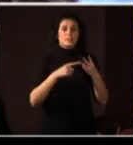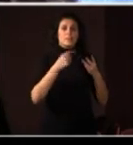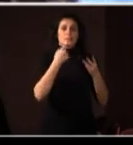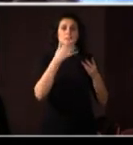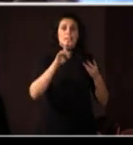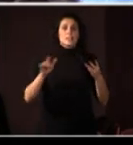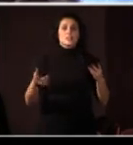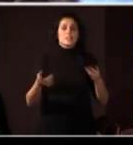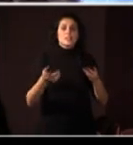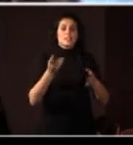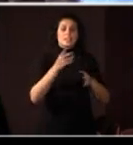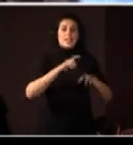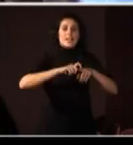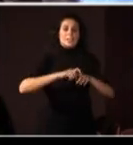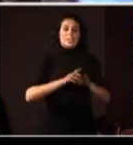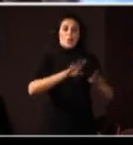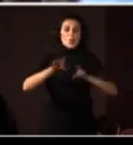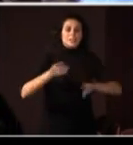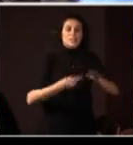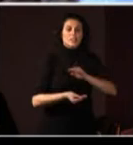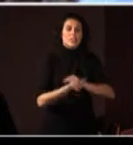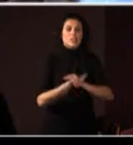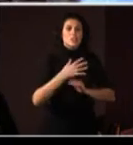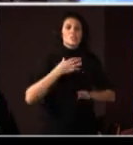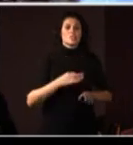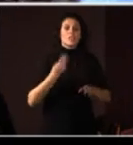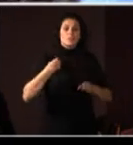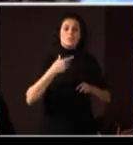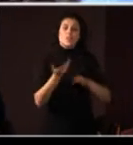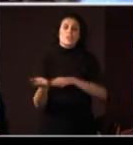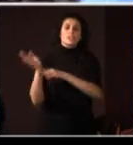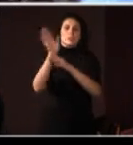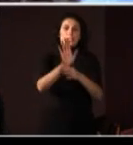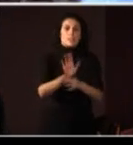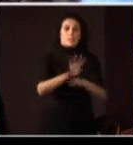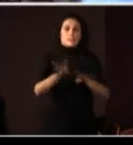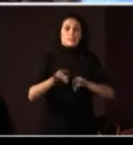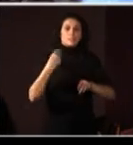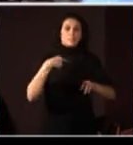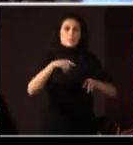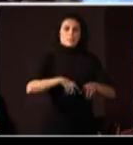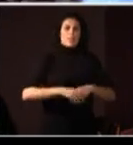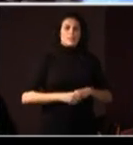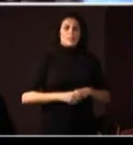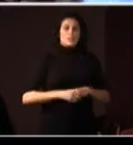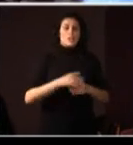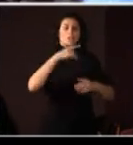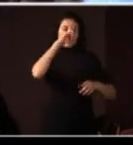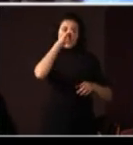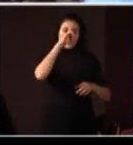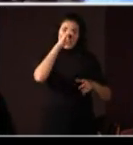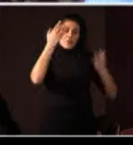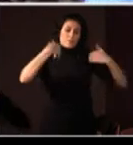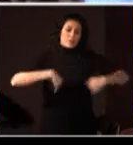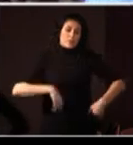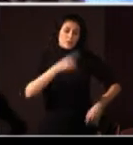ser característico en una tierra se puede considerar como representativo de la misma. No sé si físicamente